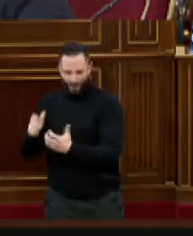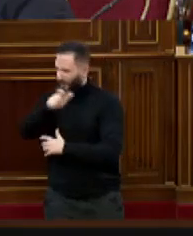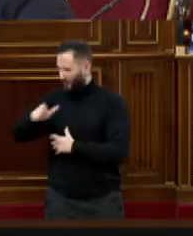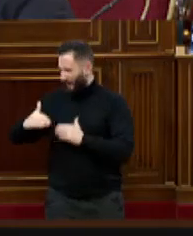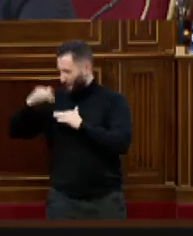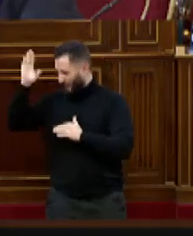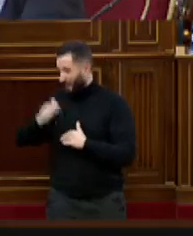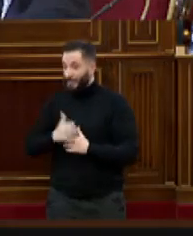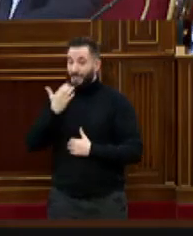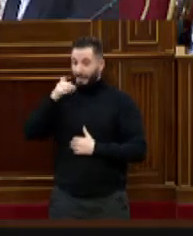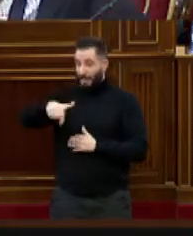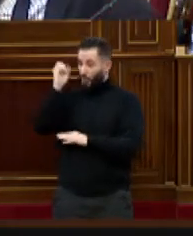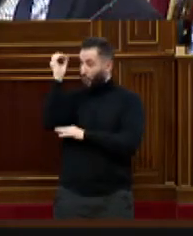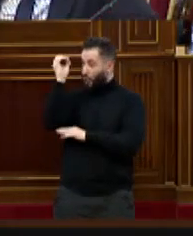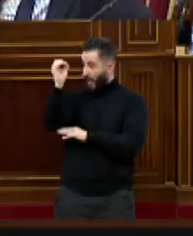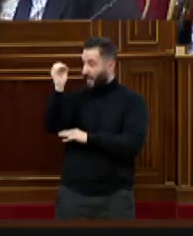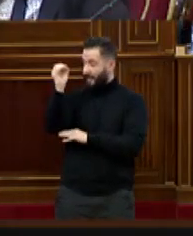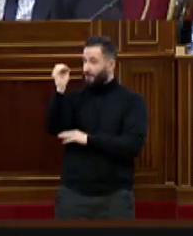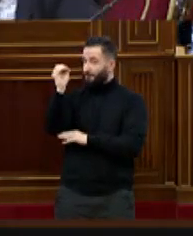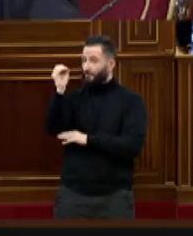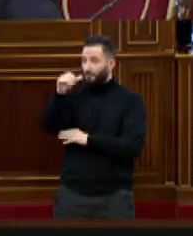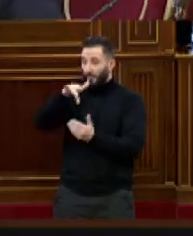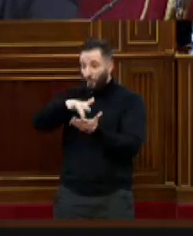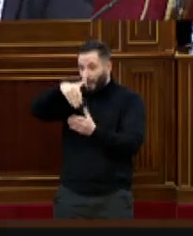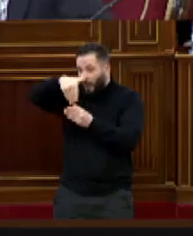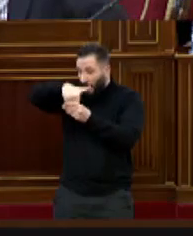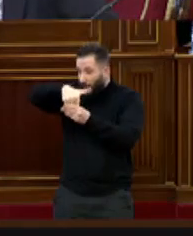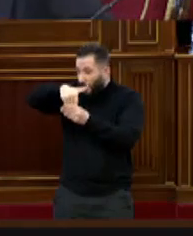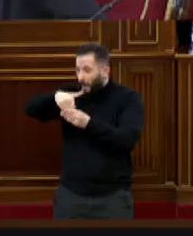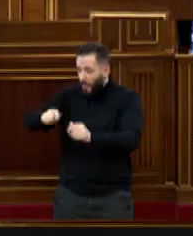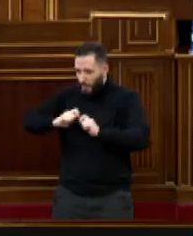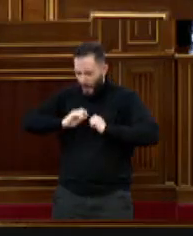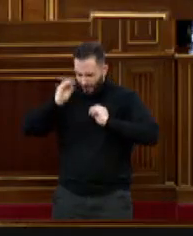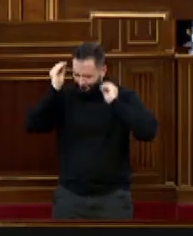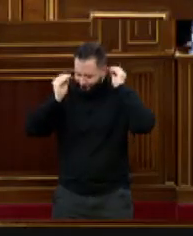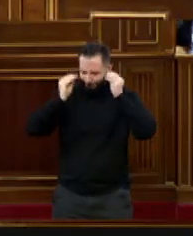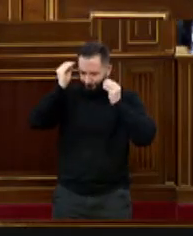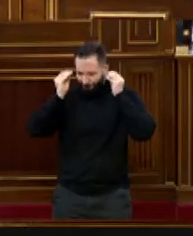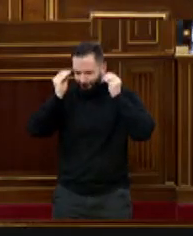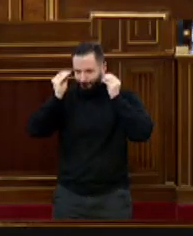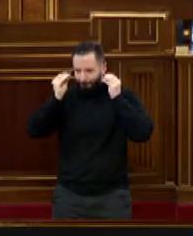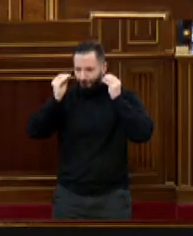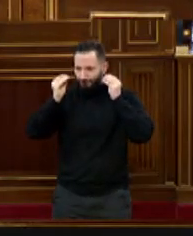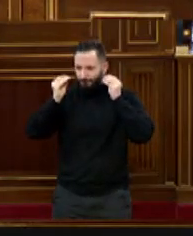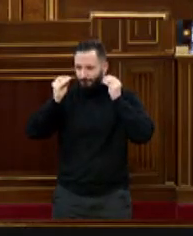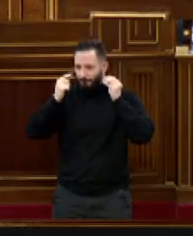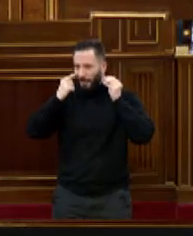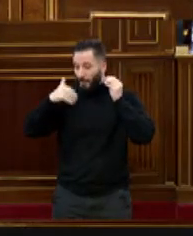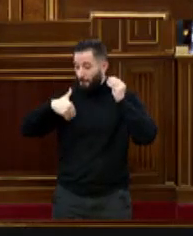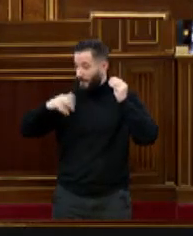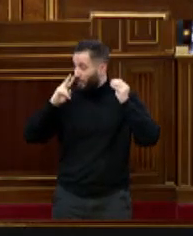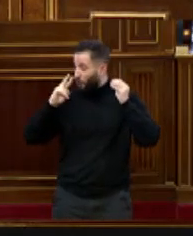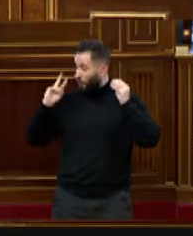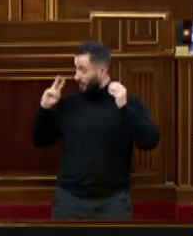si estas jornadas que tratan de hacer una reflexión después de o cuando nos encaminamos al segundo año